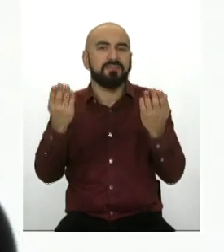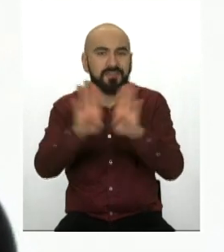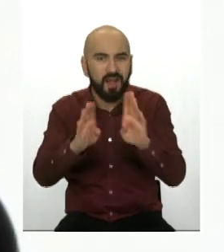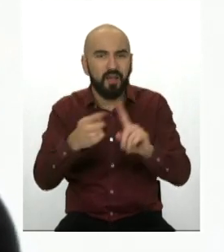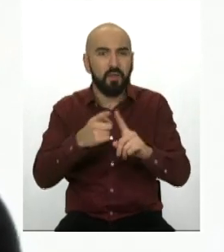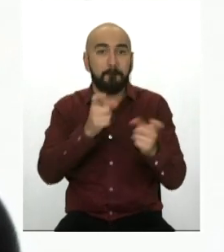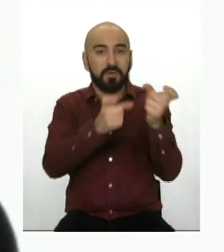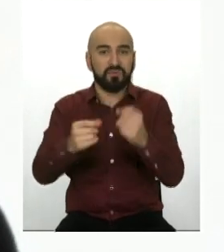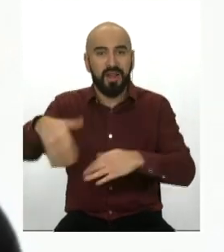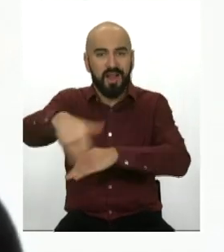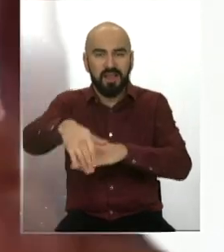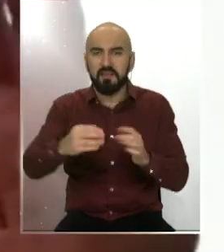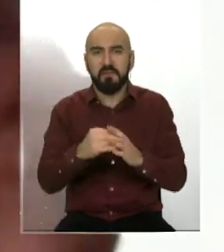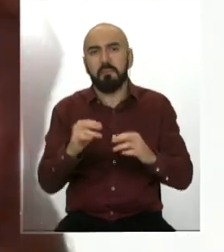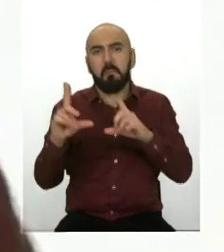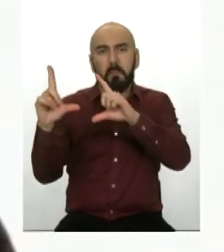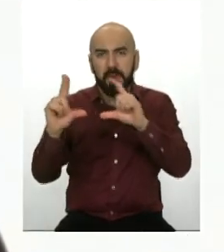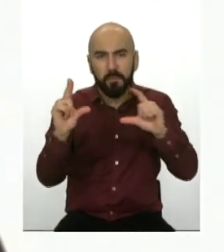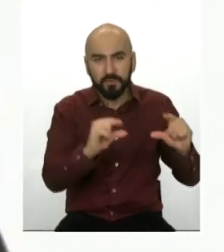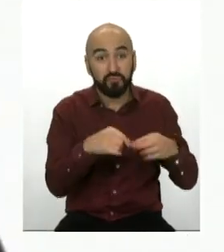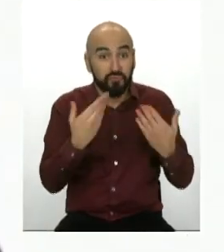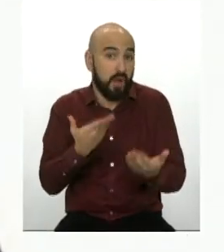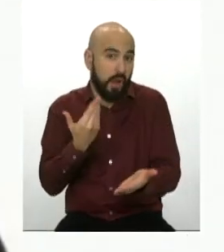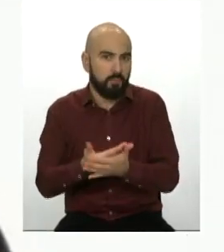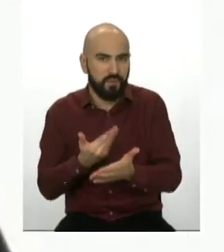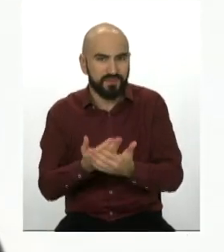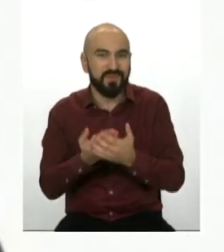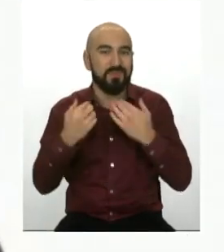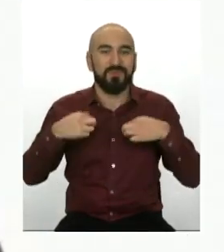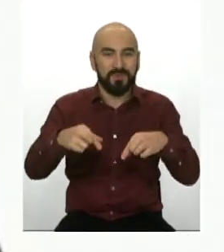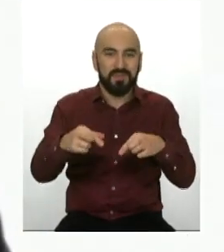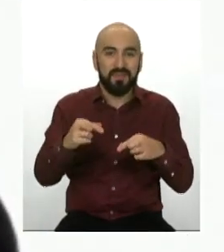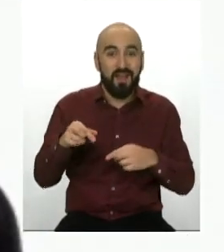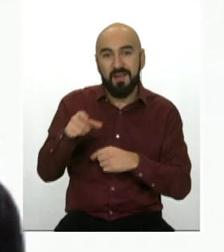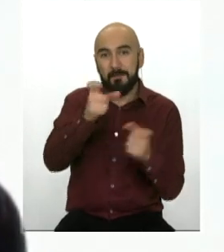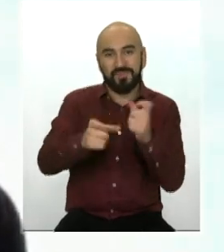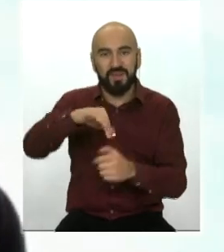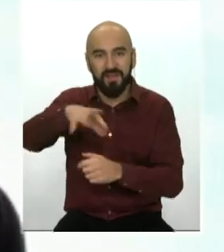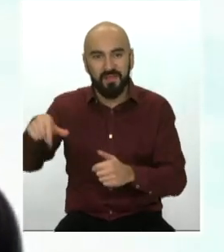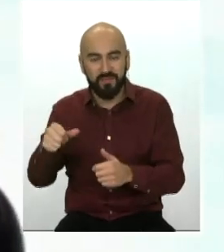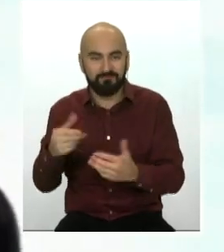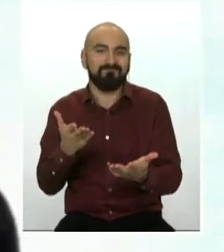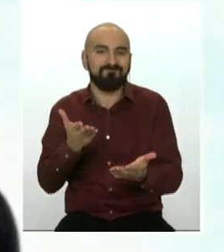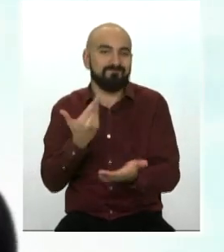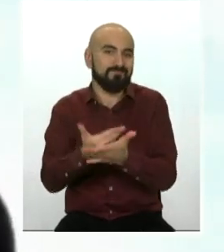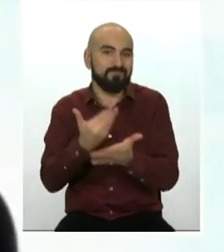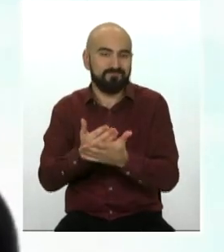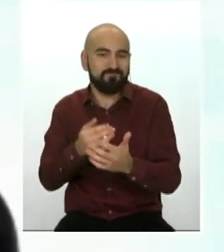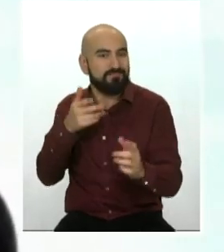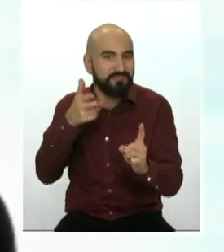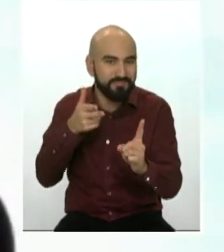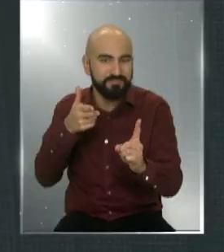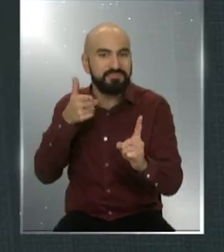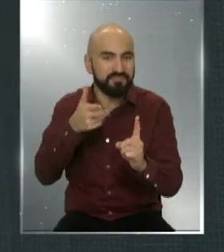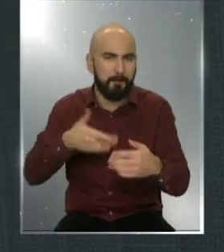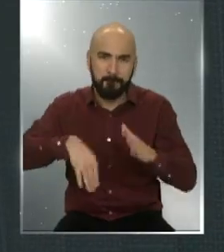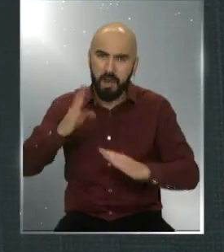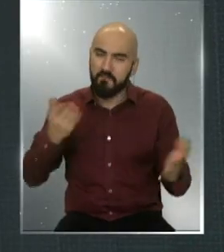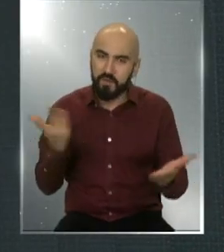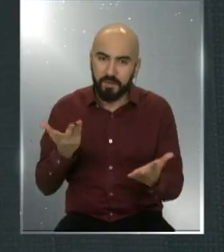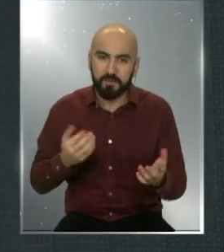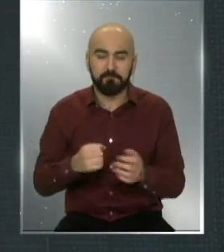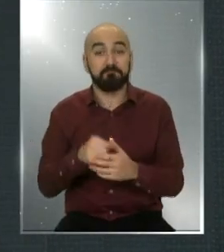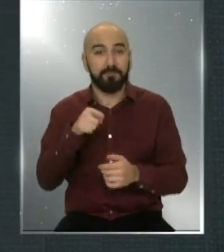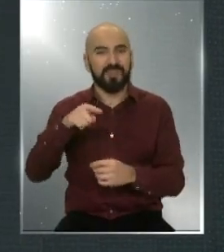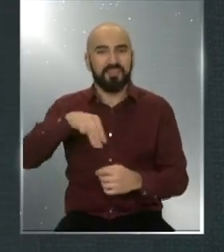efectivamente están ellos, entre comillas, aprovechando su oportunidad y haciendo esos asaltos mucho más violentos.